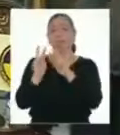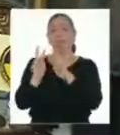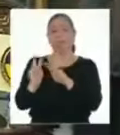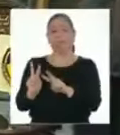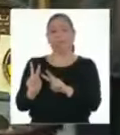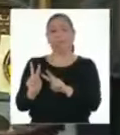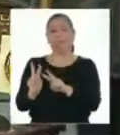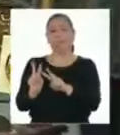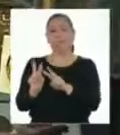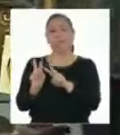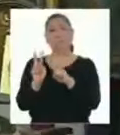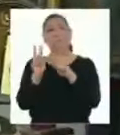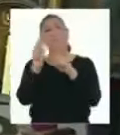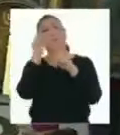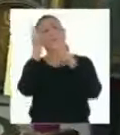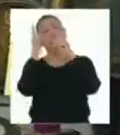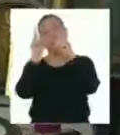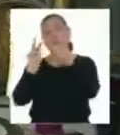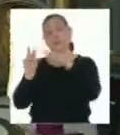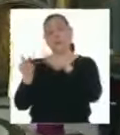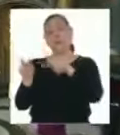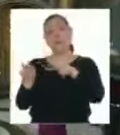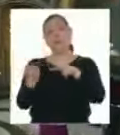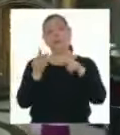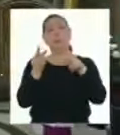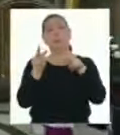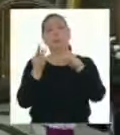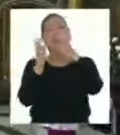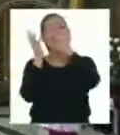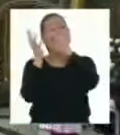desde el cielo, fíjate,